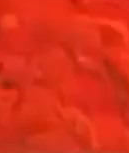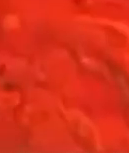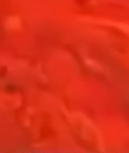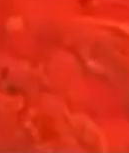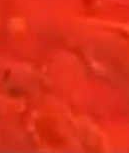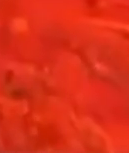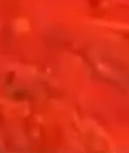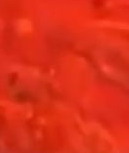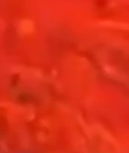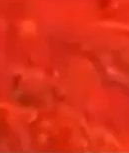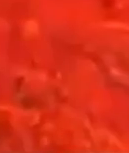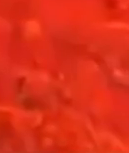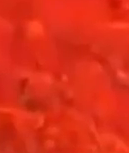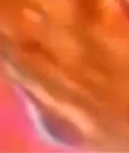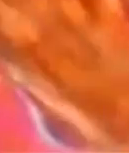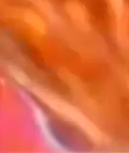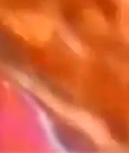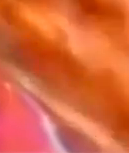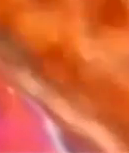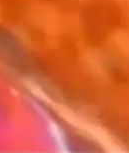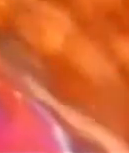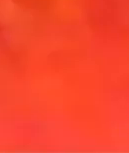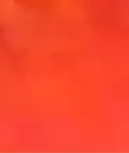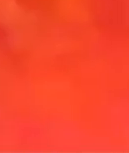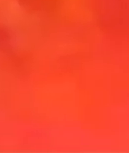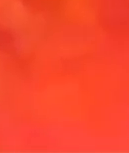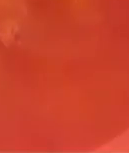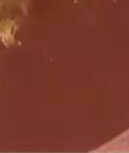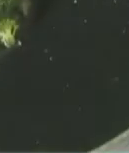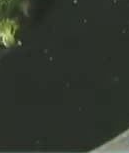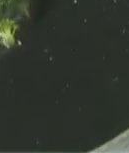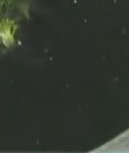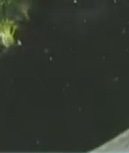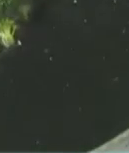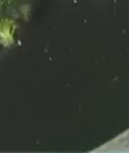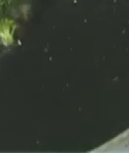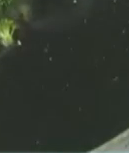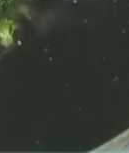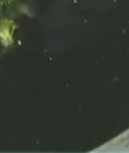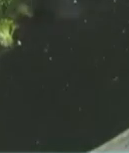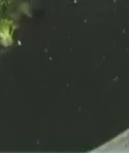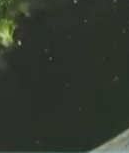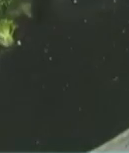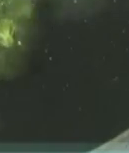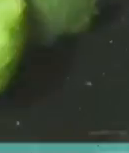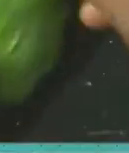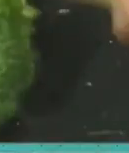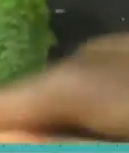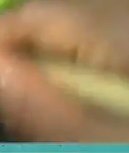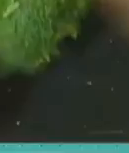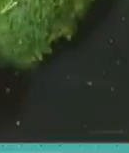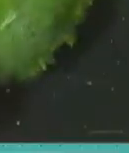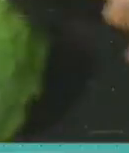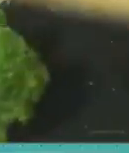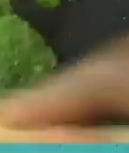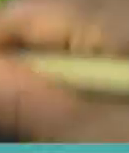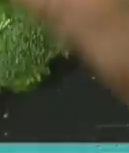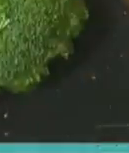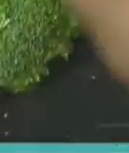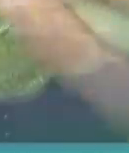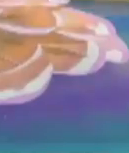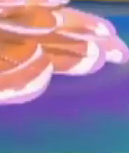nos ayuda a la producción de la hemoglobina. Toca el turno de la vitamina C. Con una taza de brócoli, nuestro cuerpo estará